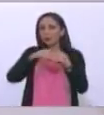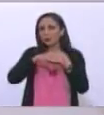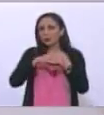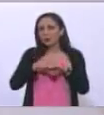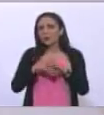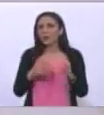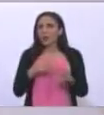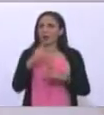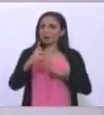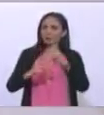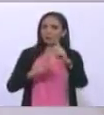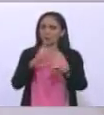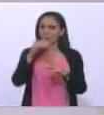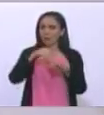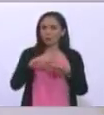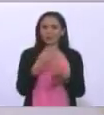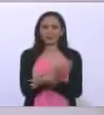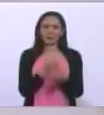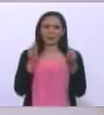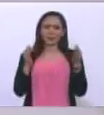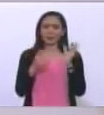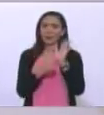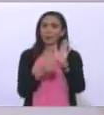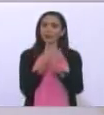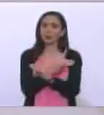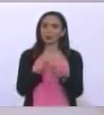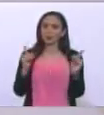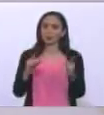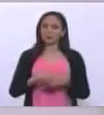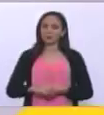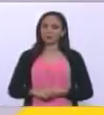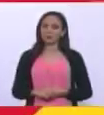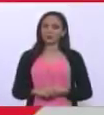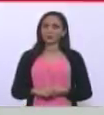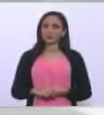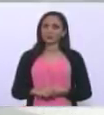el proceso como un gran éxito para nuestra democracia.